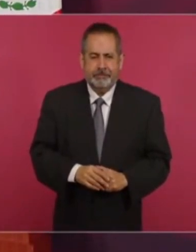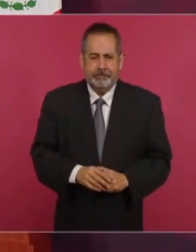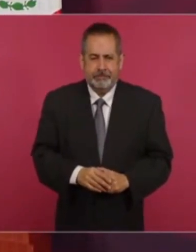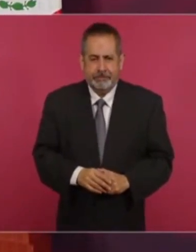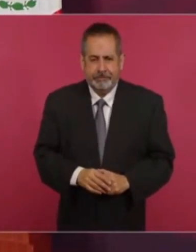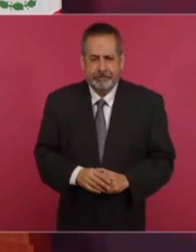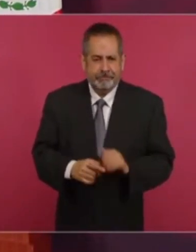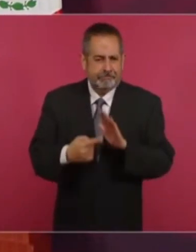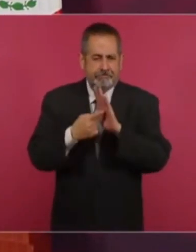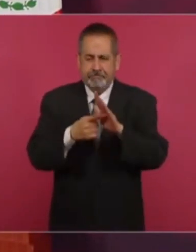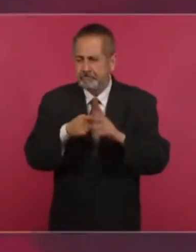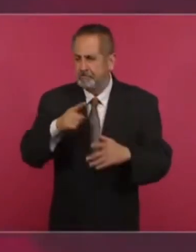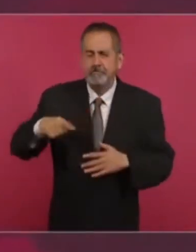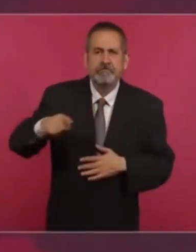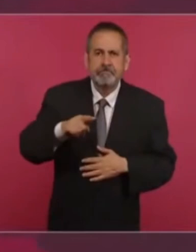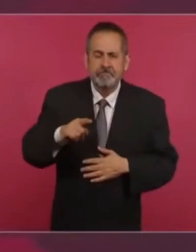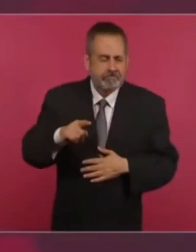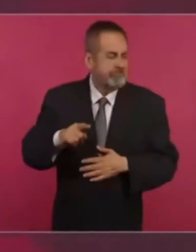nos damos confianza.